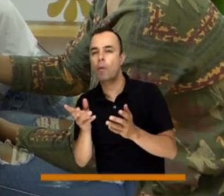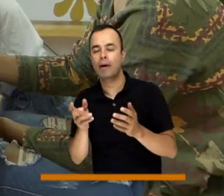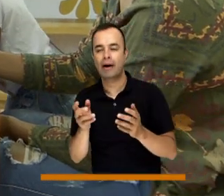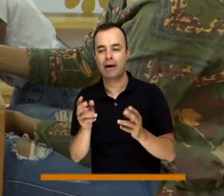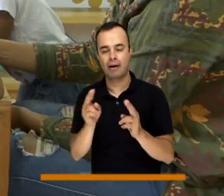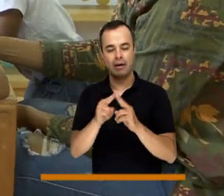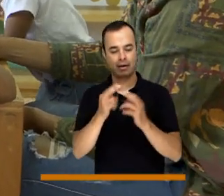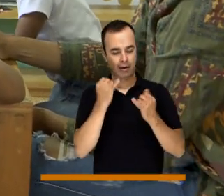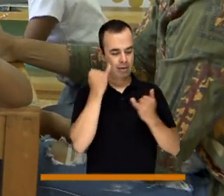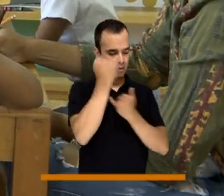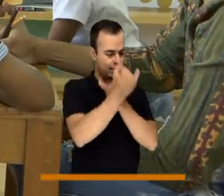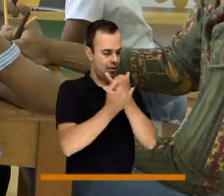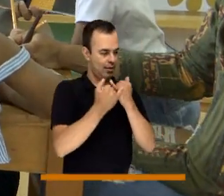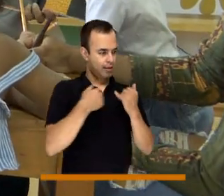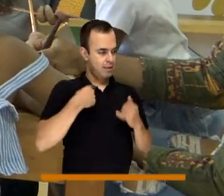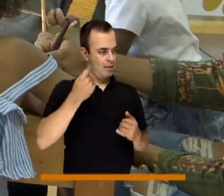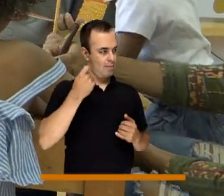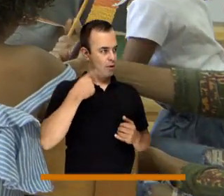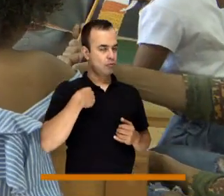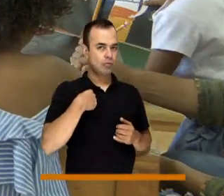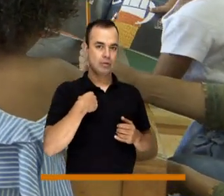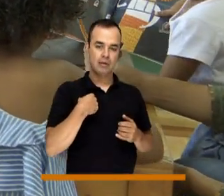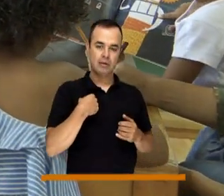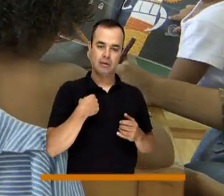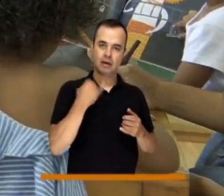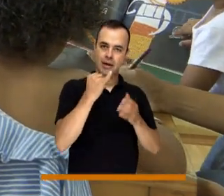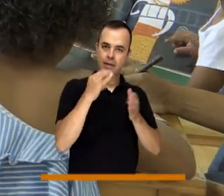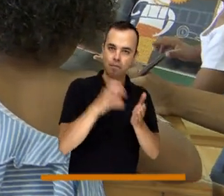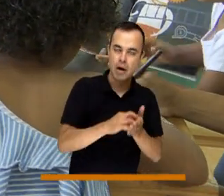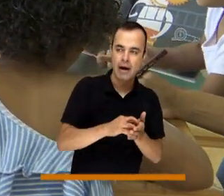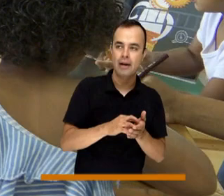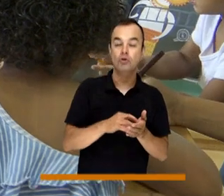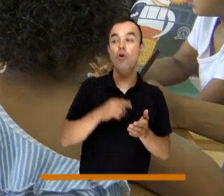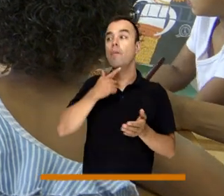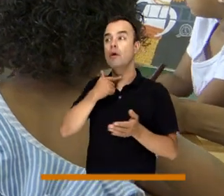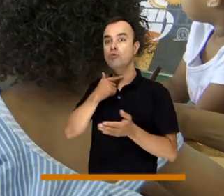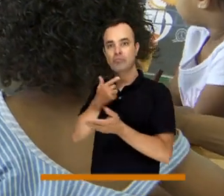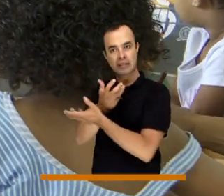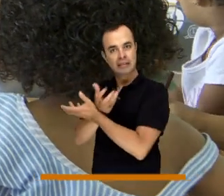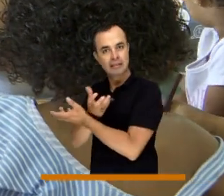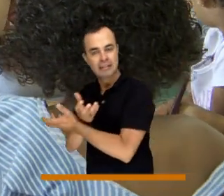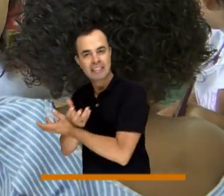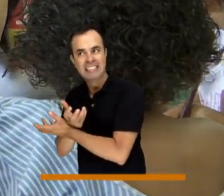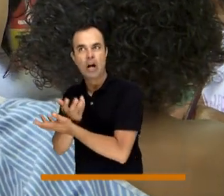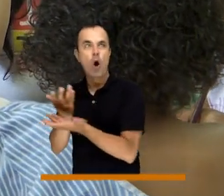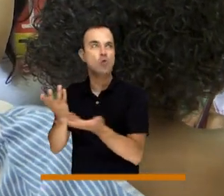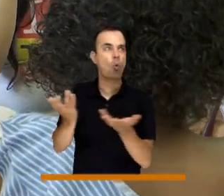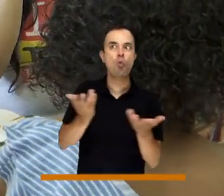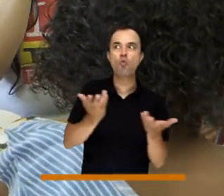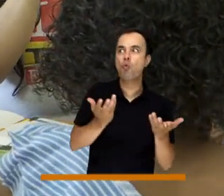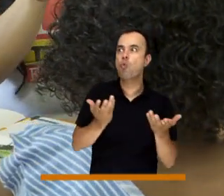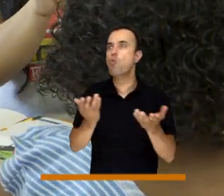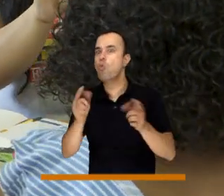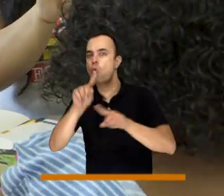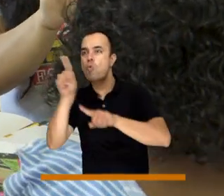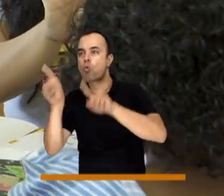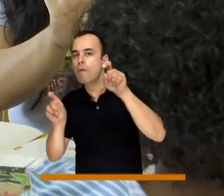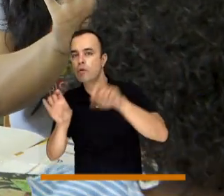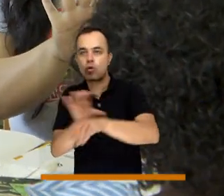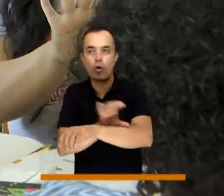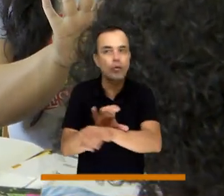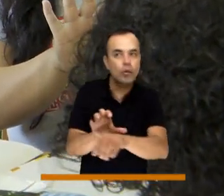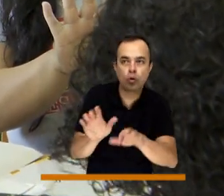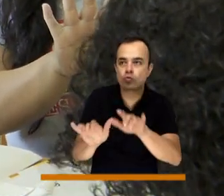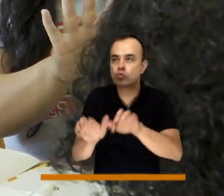descubrirse como a mí me gusta el arte, las imágenes, o a mí me gusta la ciencia y tengo preguntas, cómo averiguo en